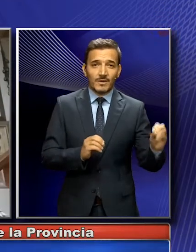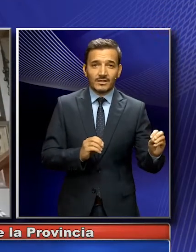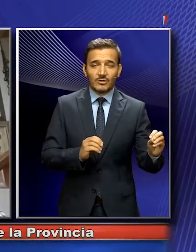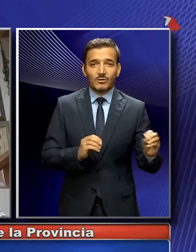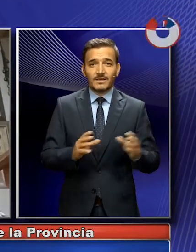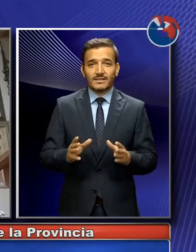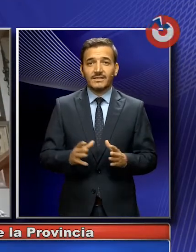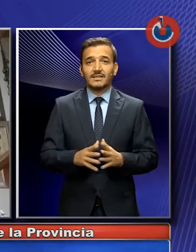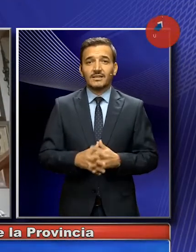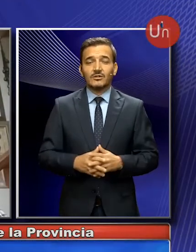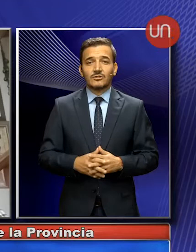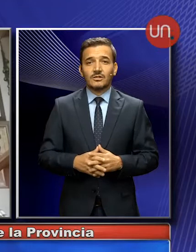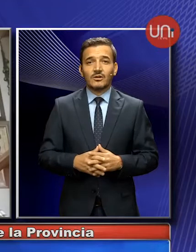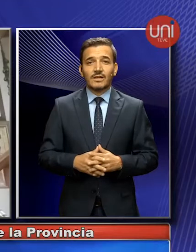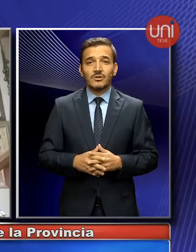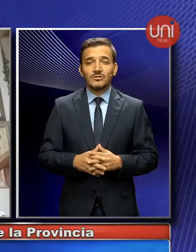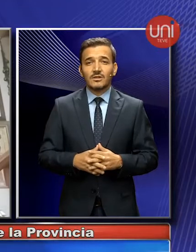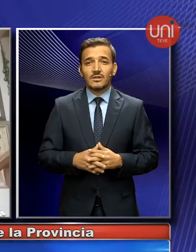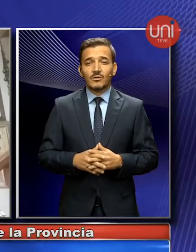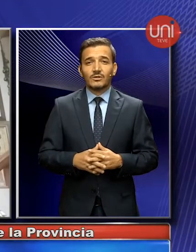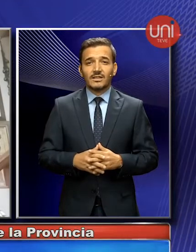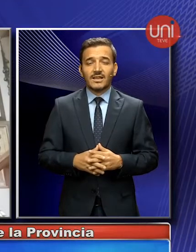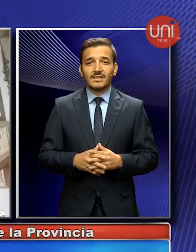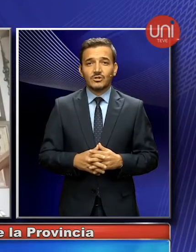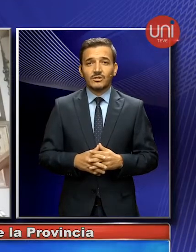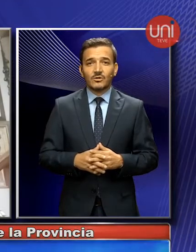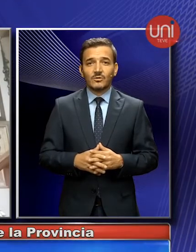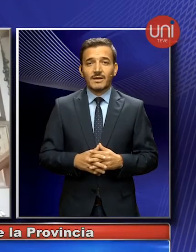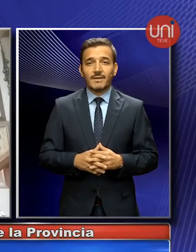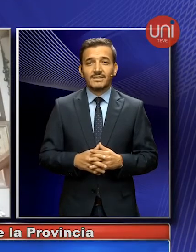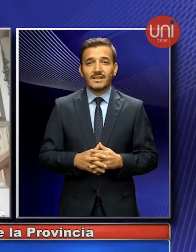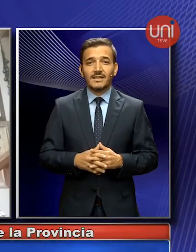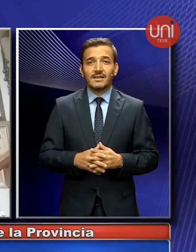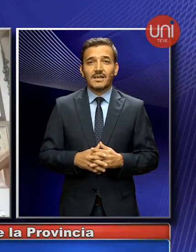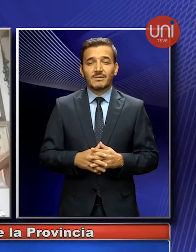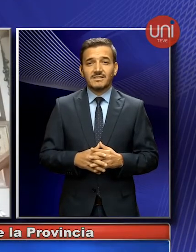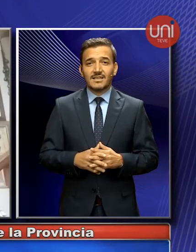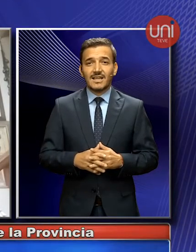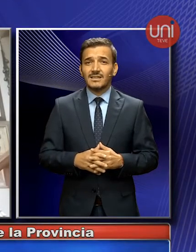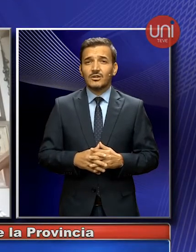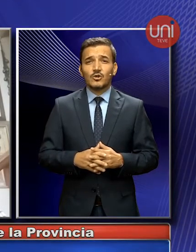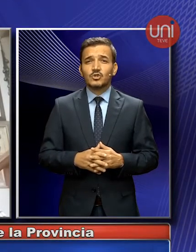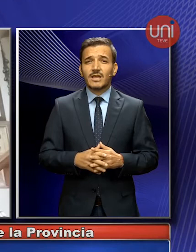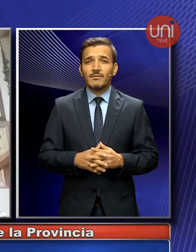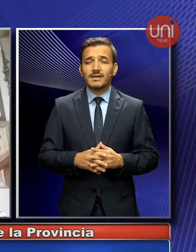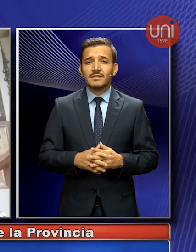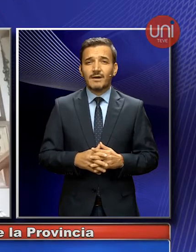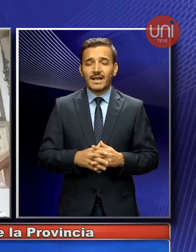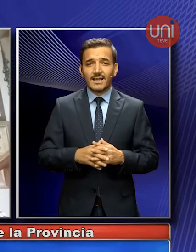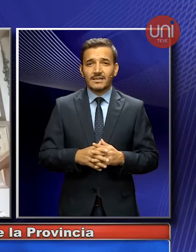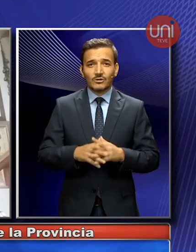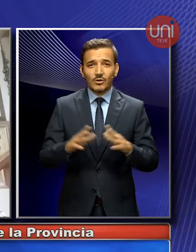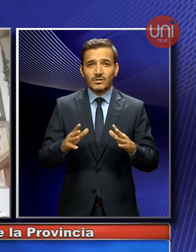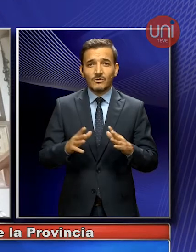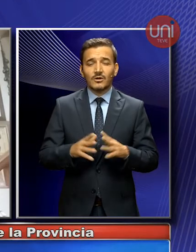planteos por parte de los gremios. Ustedes, la intención en Córdoba es mantener la presencialidad. No se habla, se baraja, y esto